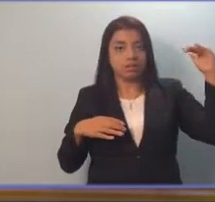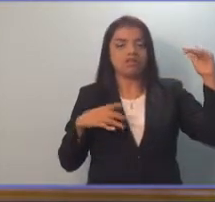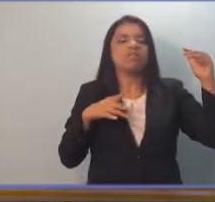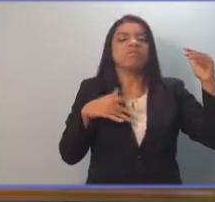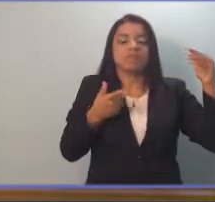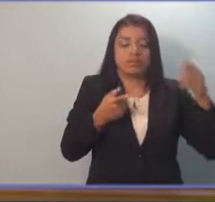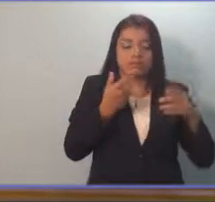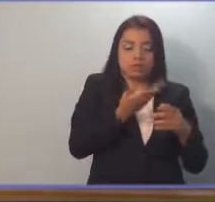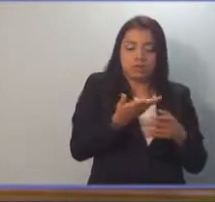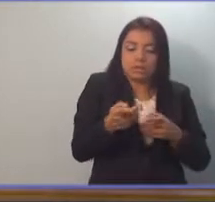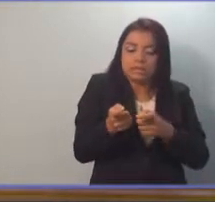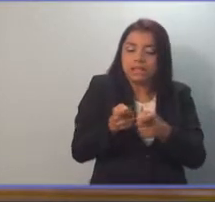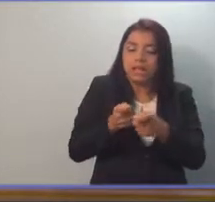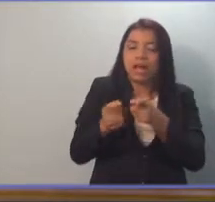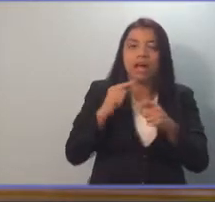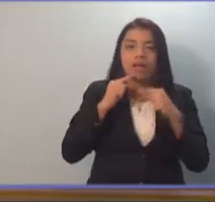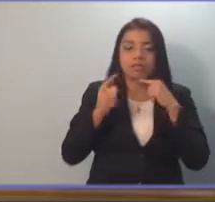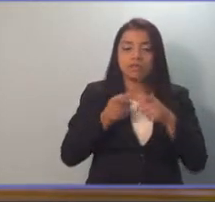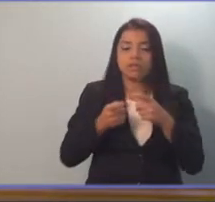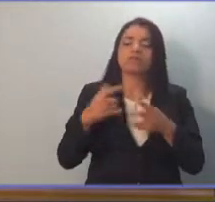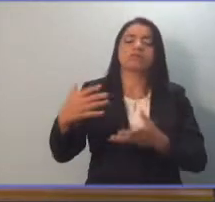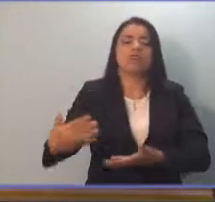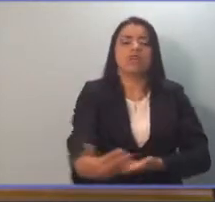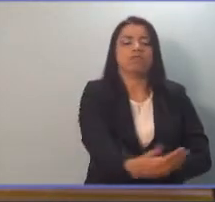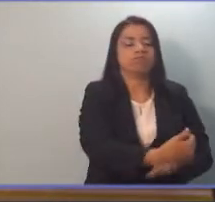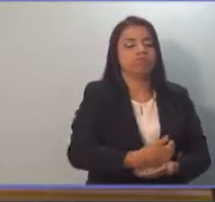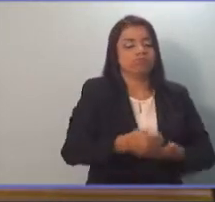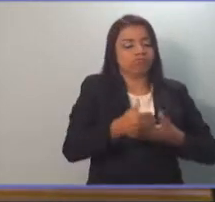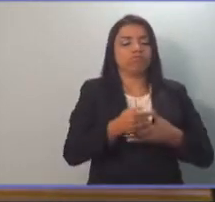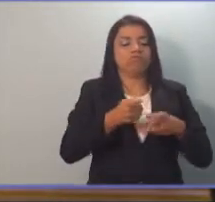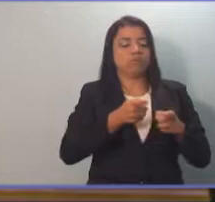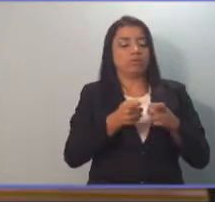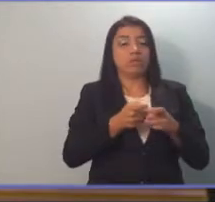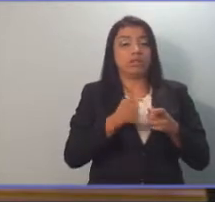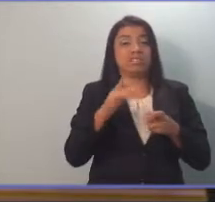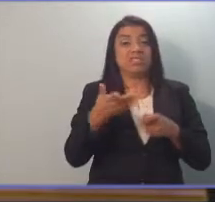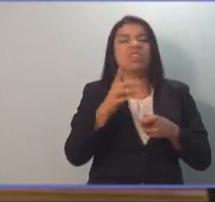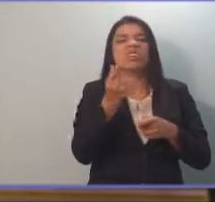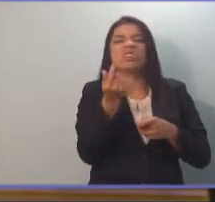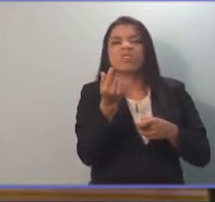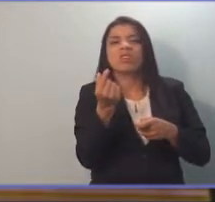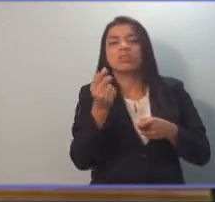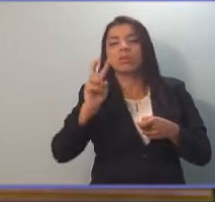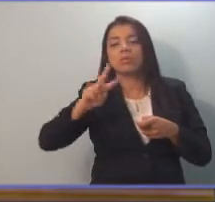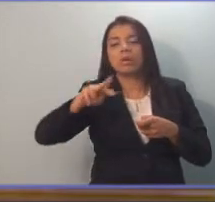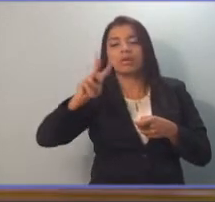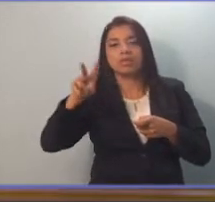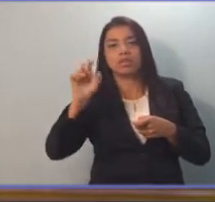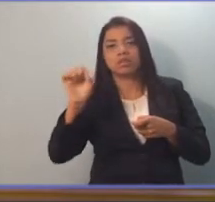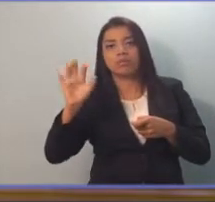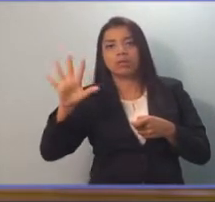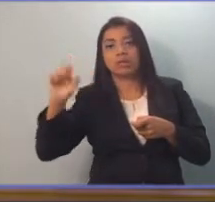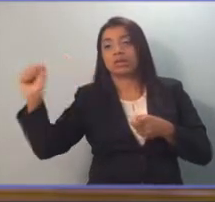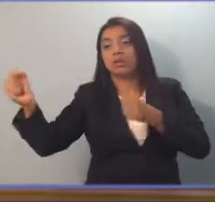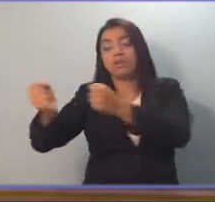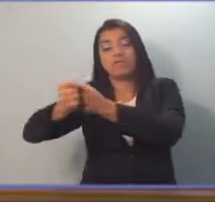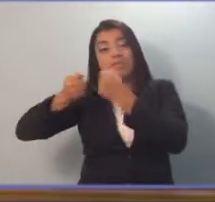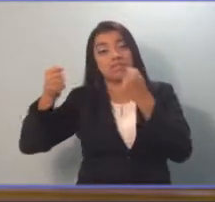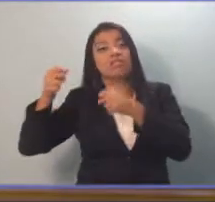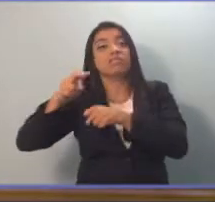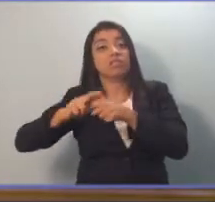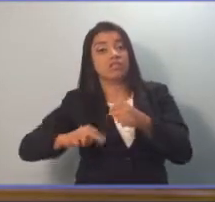902 bienes de diferente tipo, los cuales representan un valor de 22.5 millones de